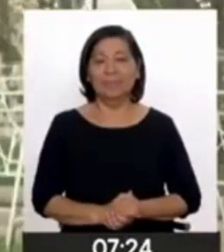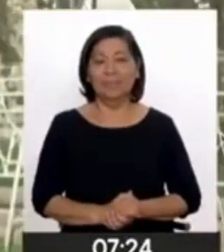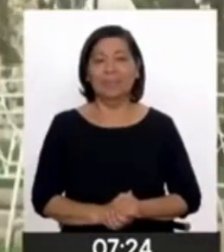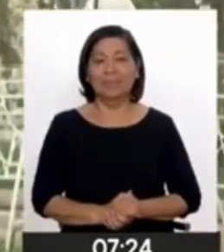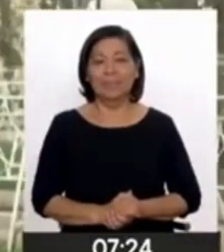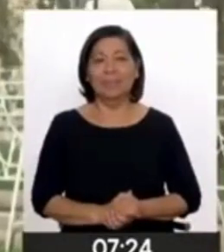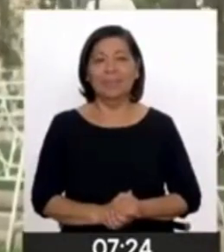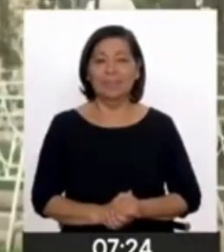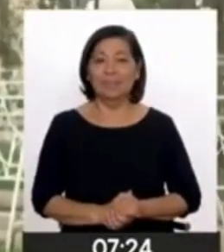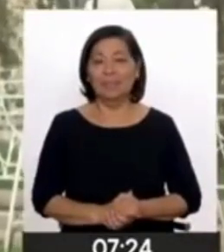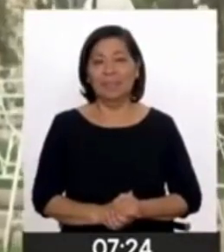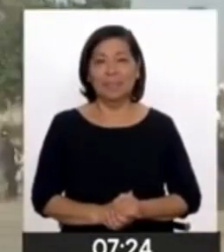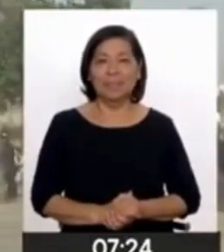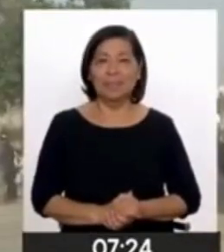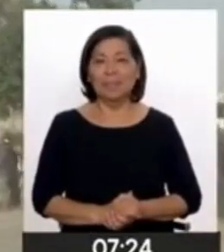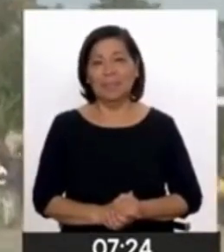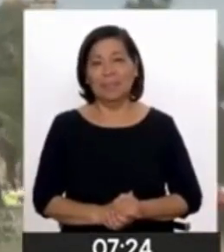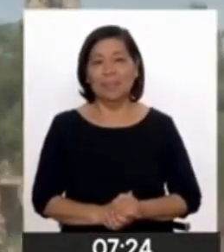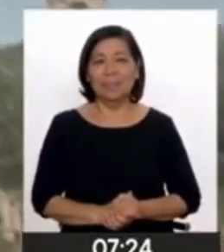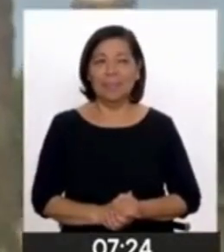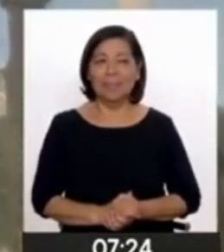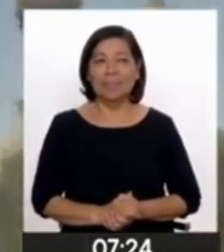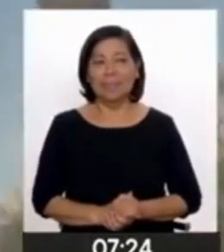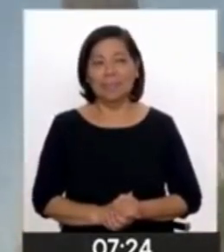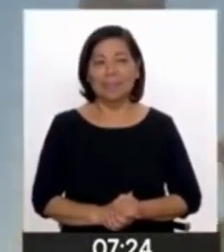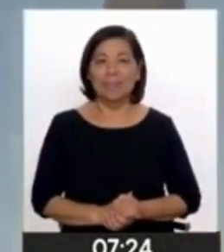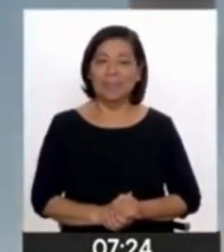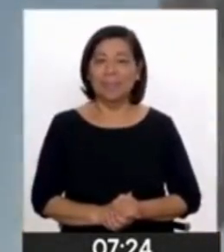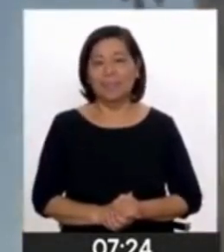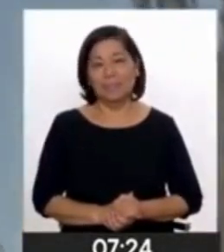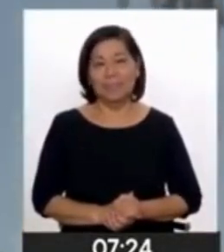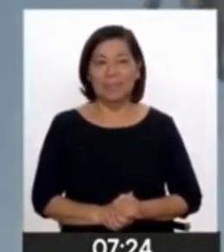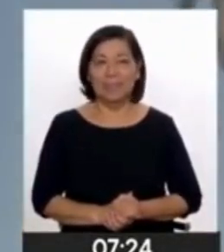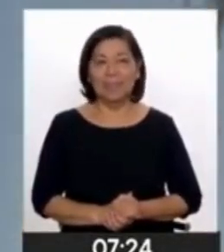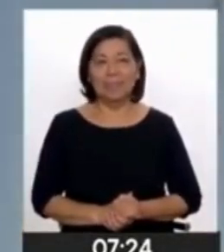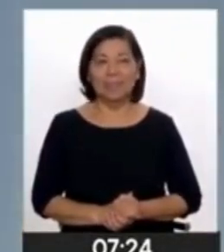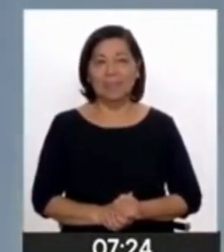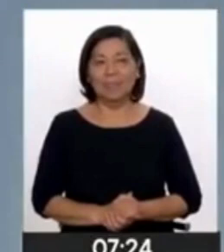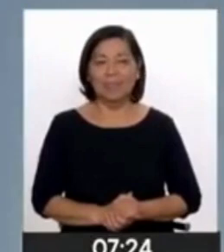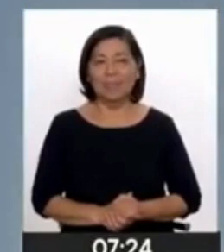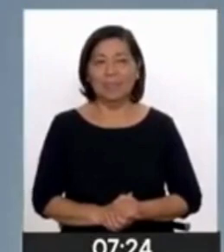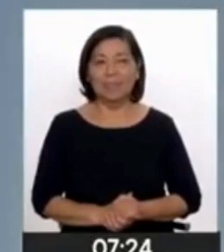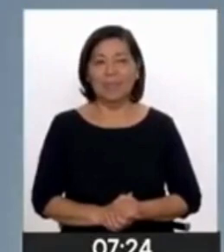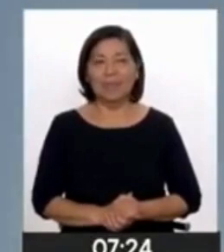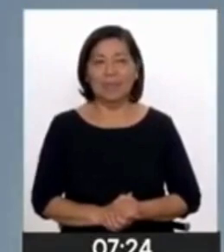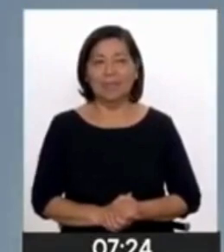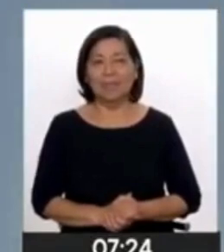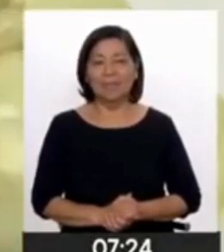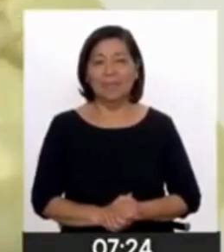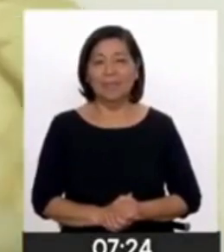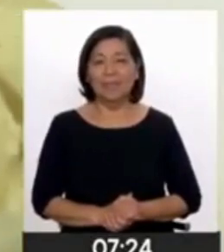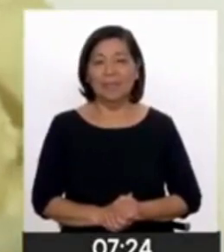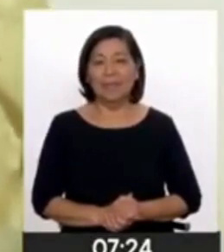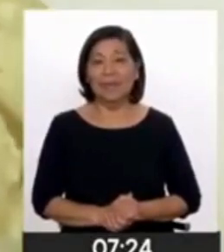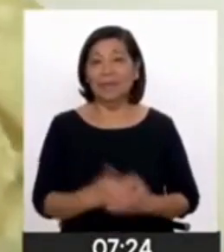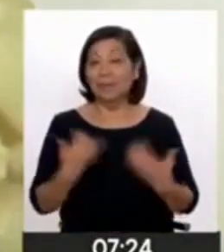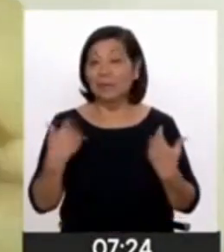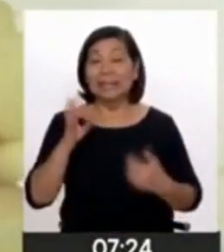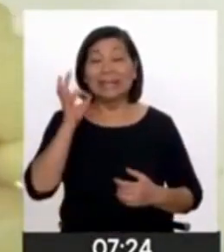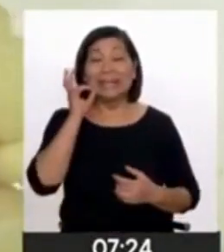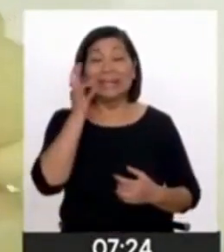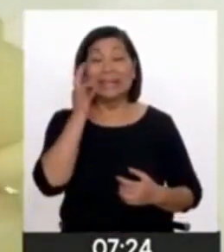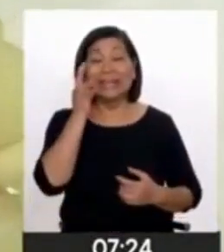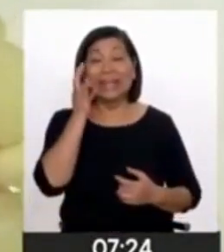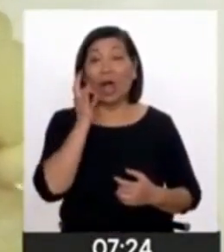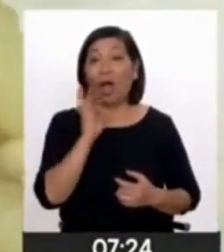gloria como una aurora de alma majestad. Somos peruanos. El ritmo,